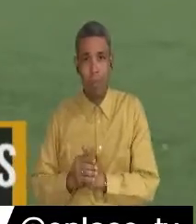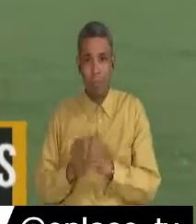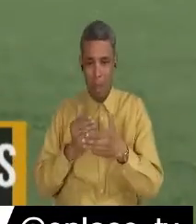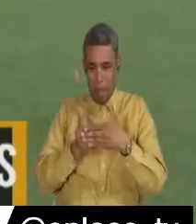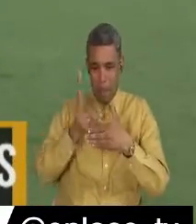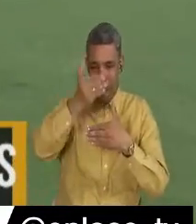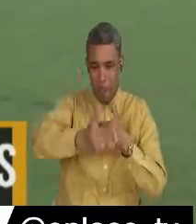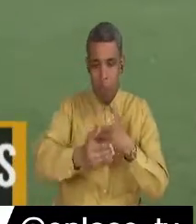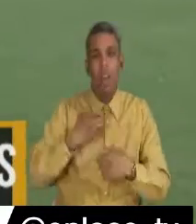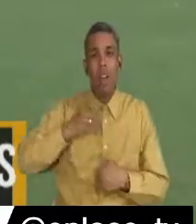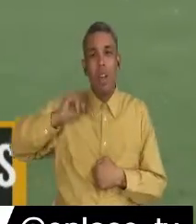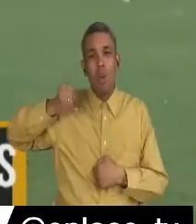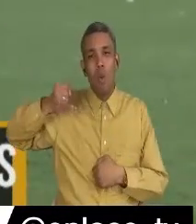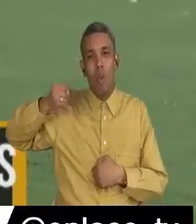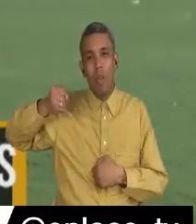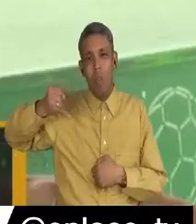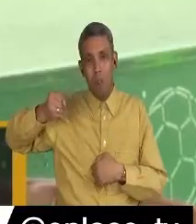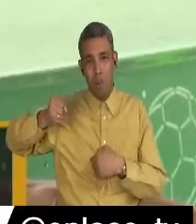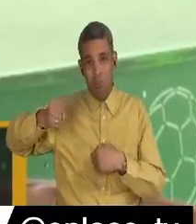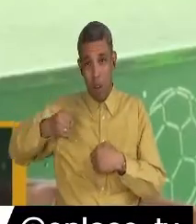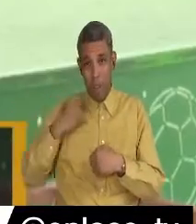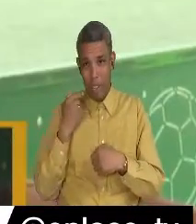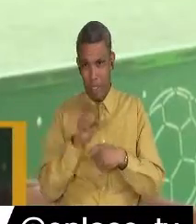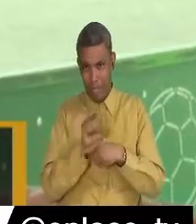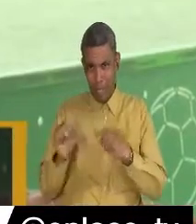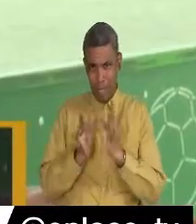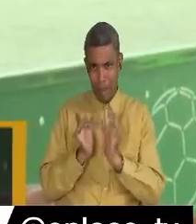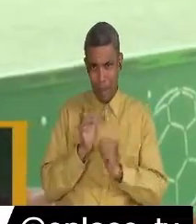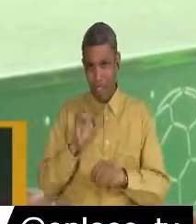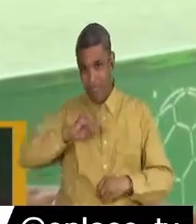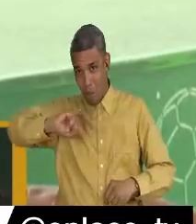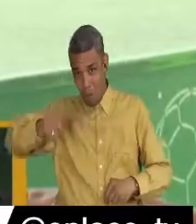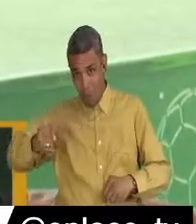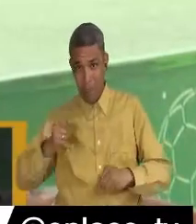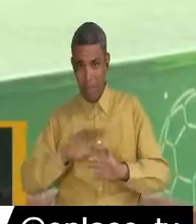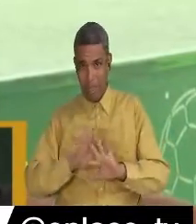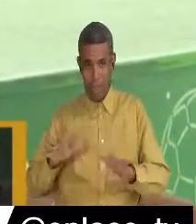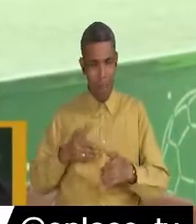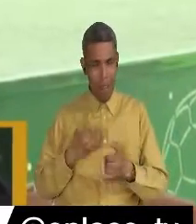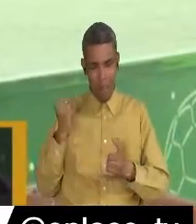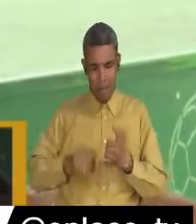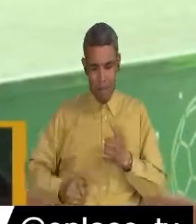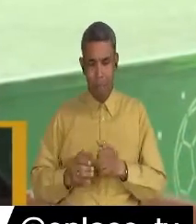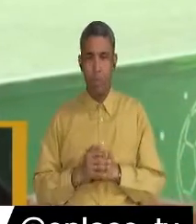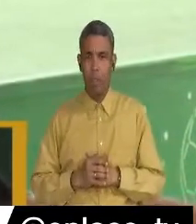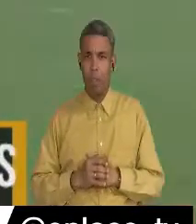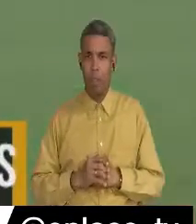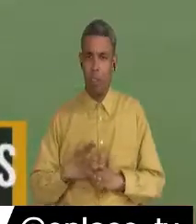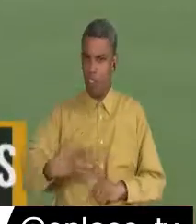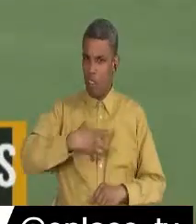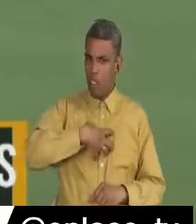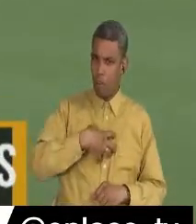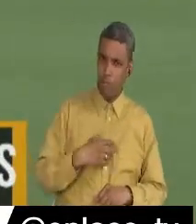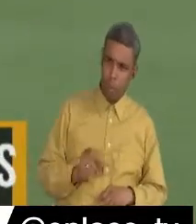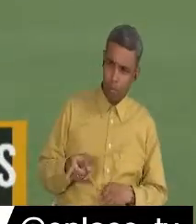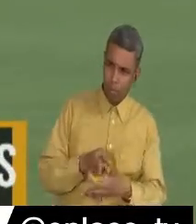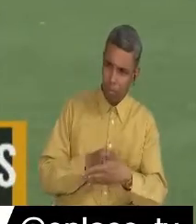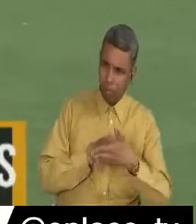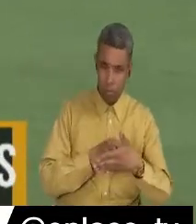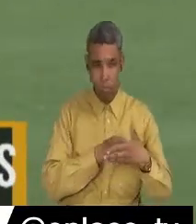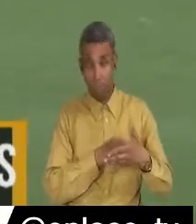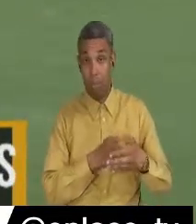el próximo Jueves Santo. Creo que ha sido un campeonato con juego limpio, no han habido problemas, todos los equipos se han comportado a